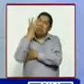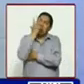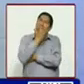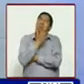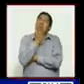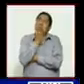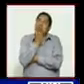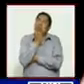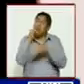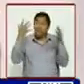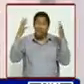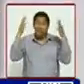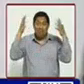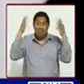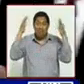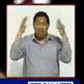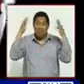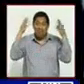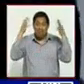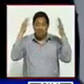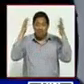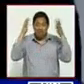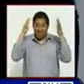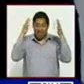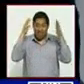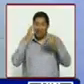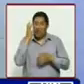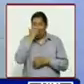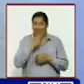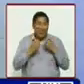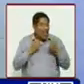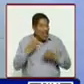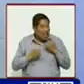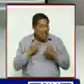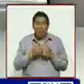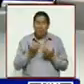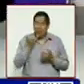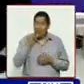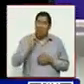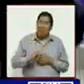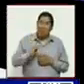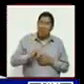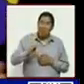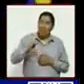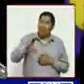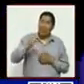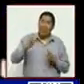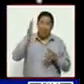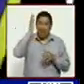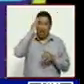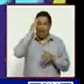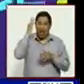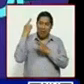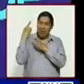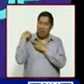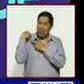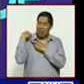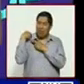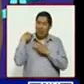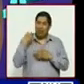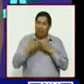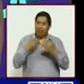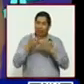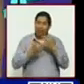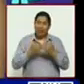un fuerte aplauso para estos chiquitos tan lindos. Me emociona ver cómo tan chiquititos, ya saben, conocen la responsabilidad que tiene que